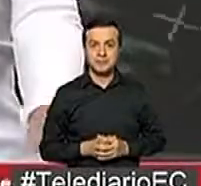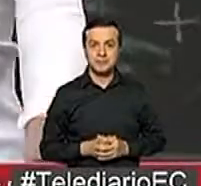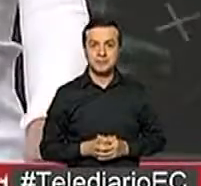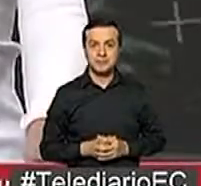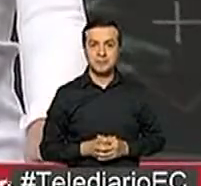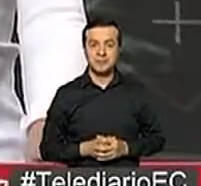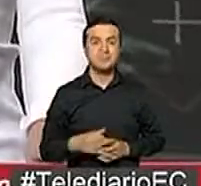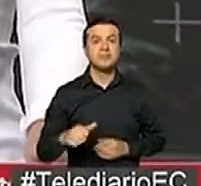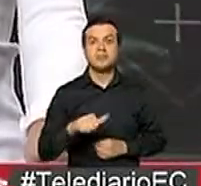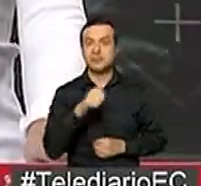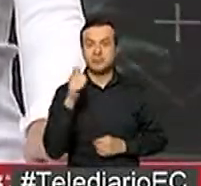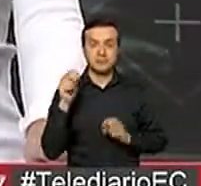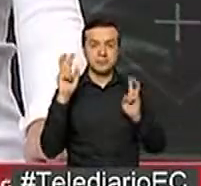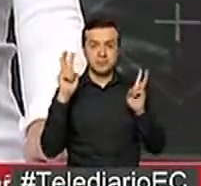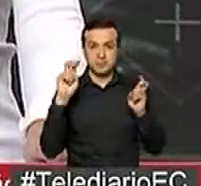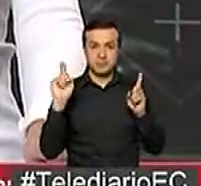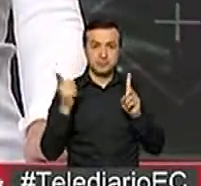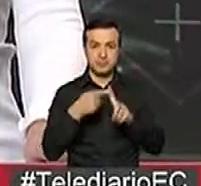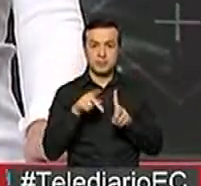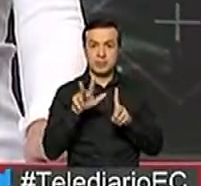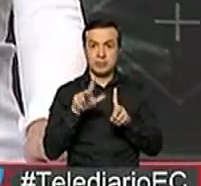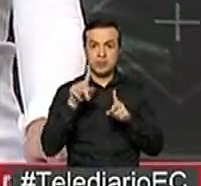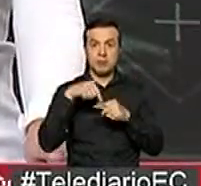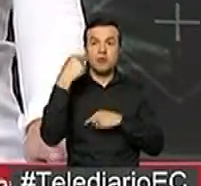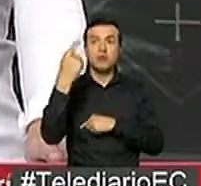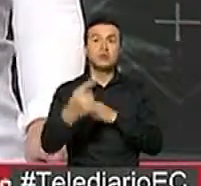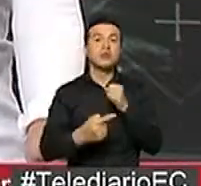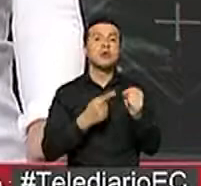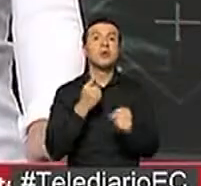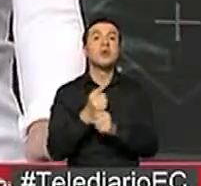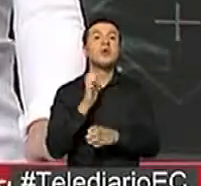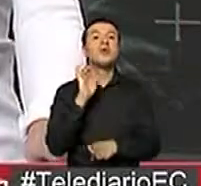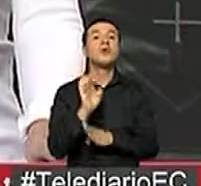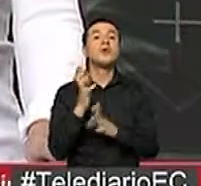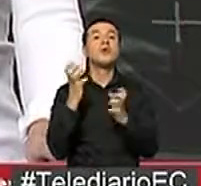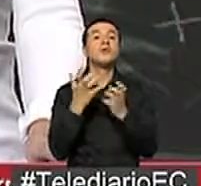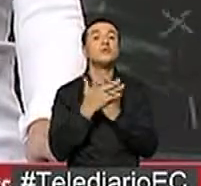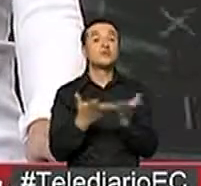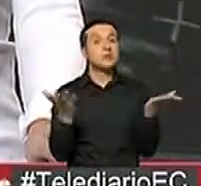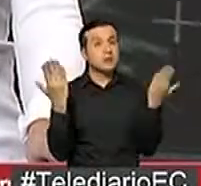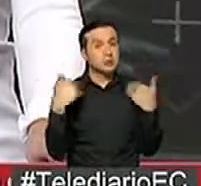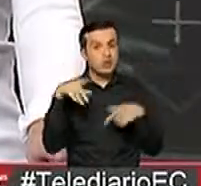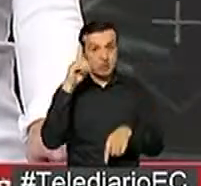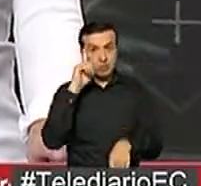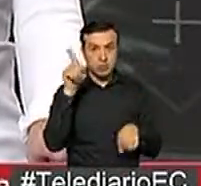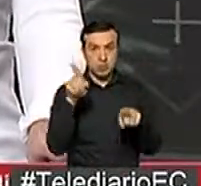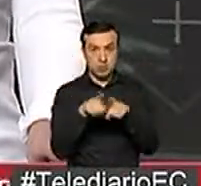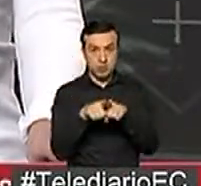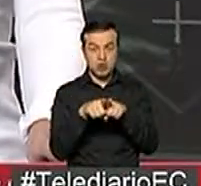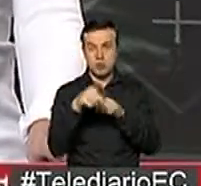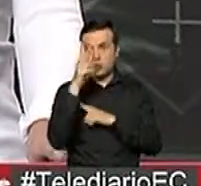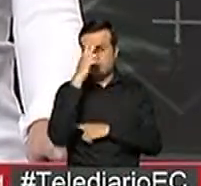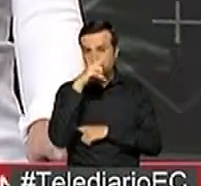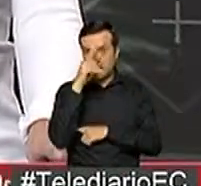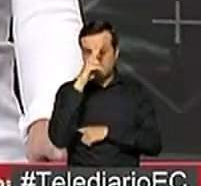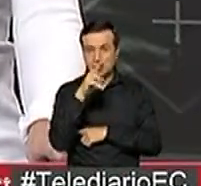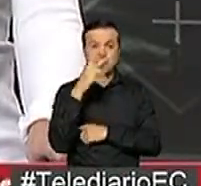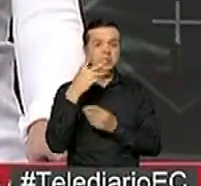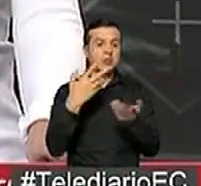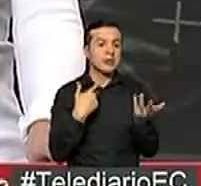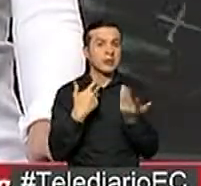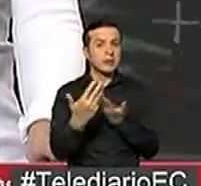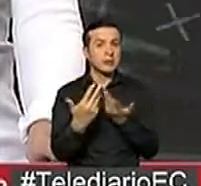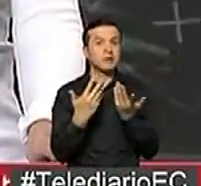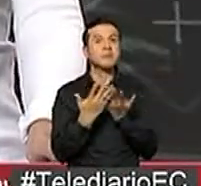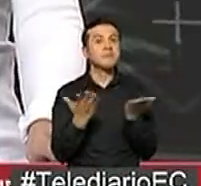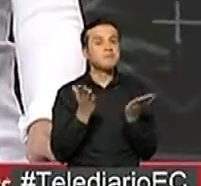Y en otro tema, para el primer trimestre del próximo año, Ecuador espera cerrar el acuerdo comercial con México. Las negociaciones